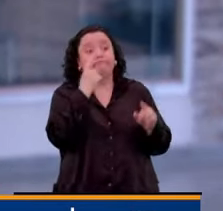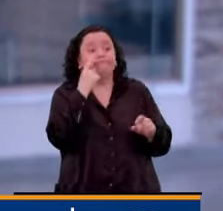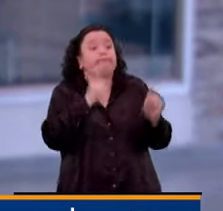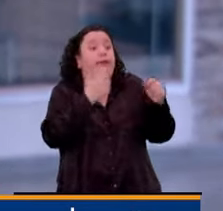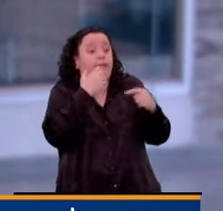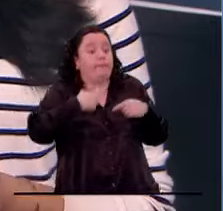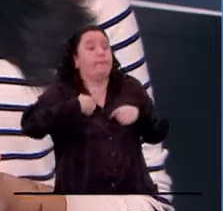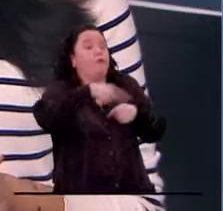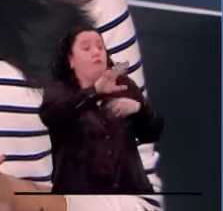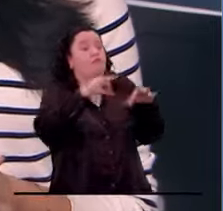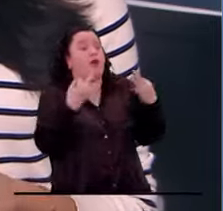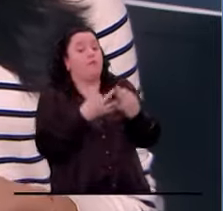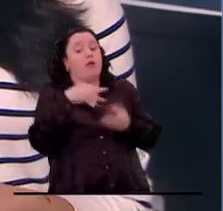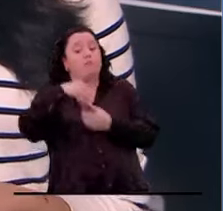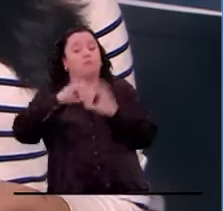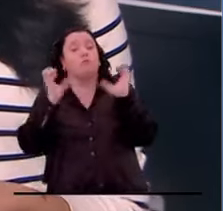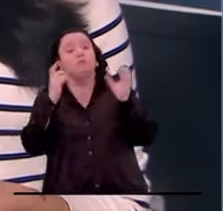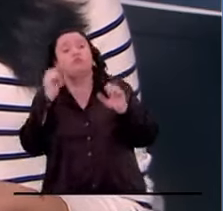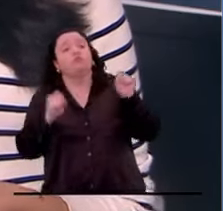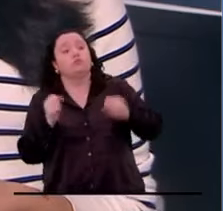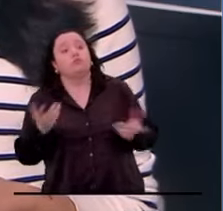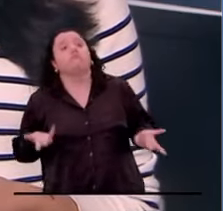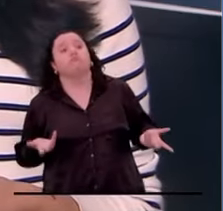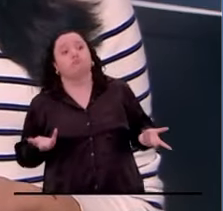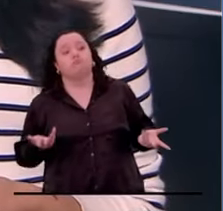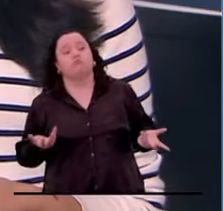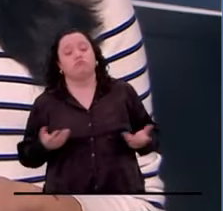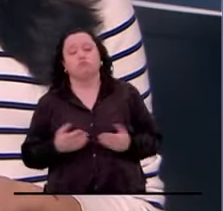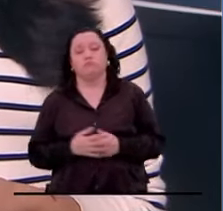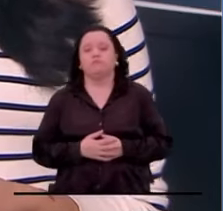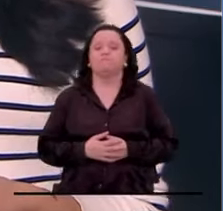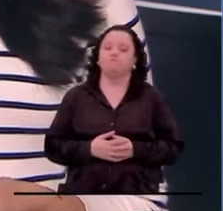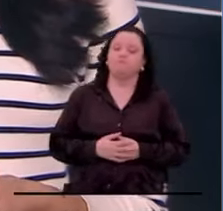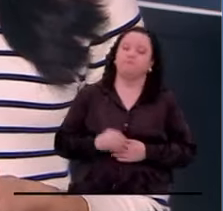el que vaya en una ambulancia. Claro que sí, María Camila, muchas gracias.